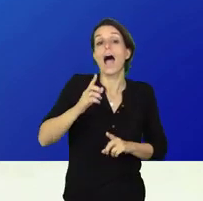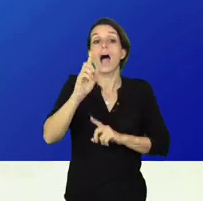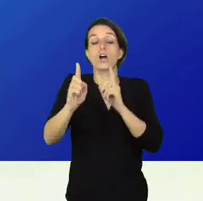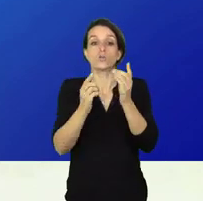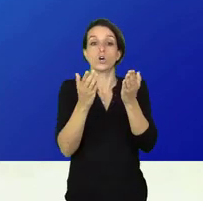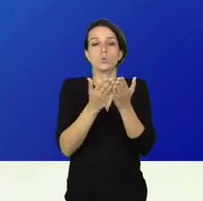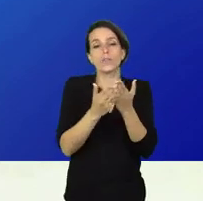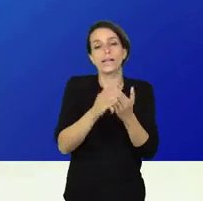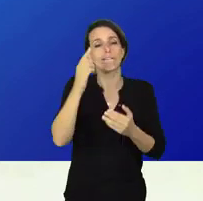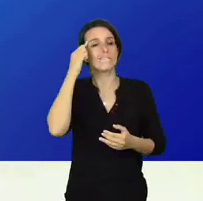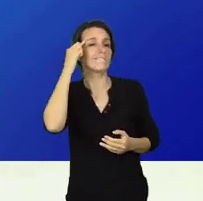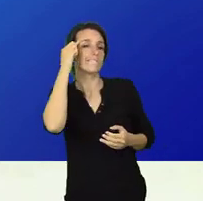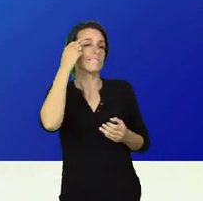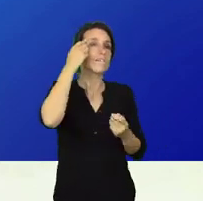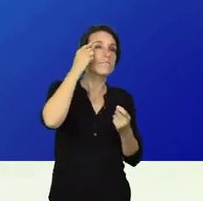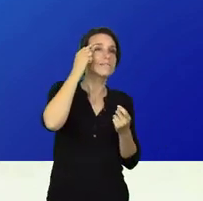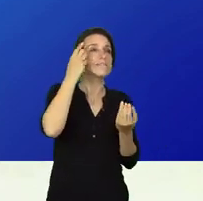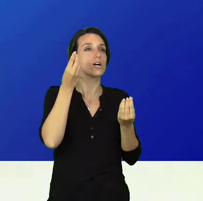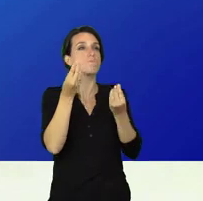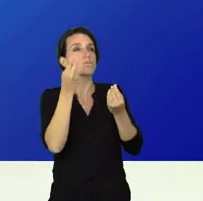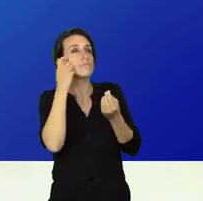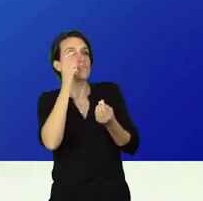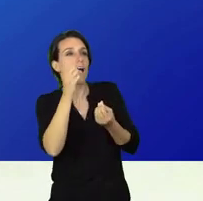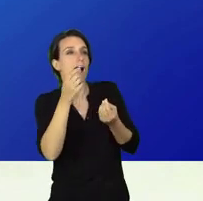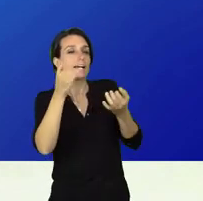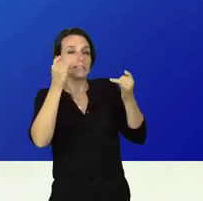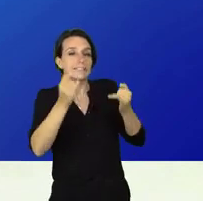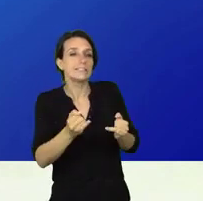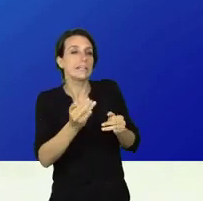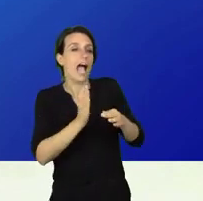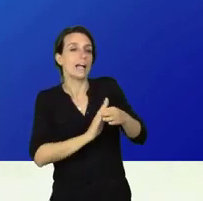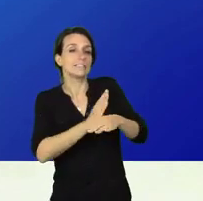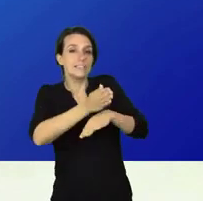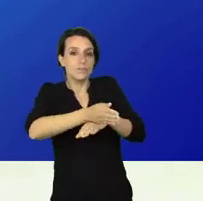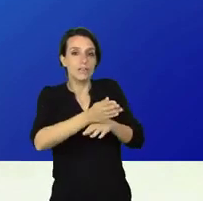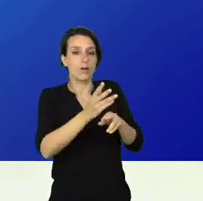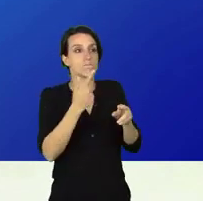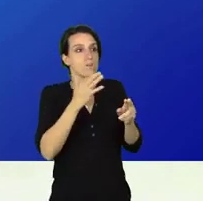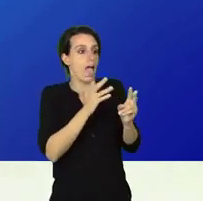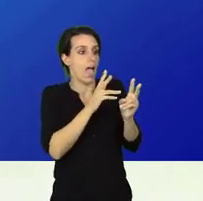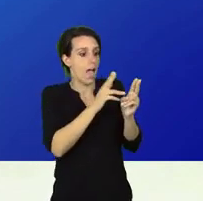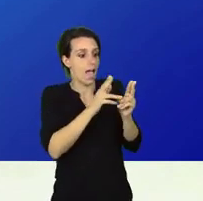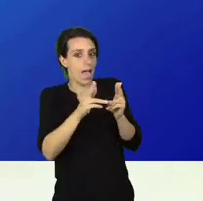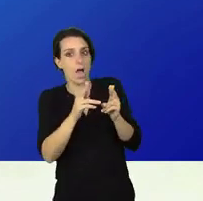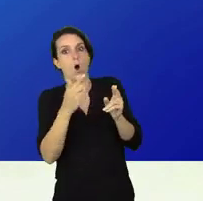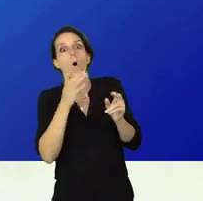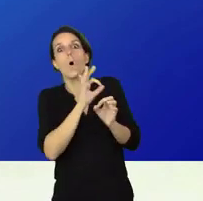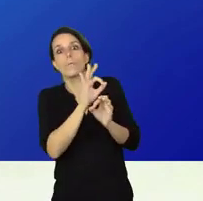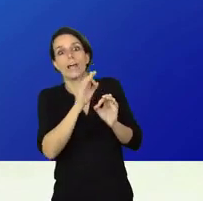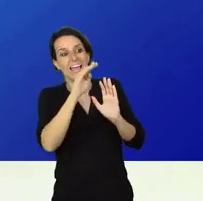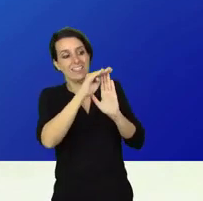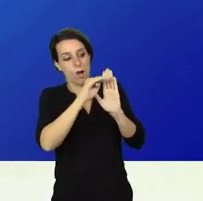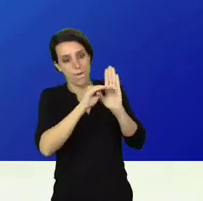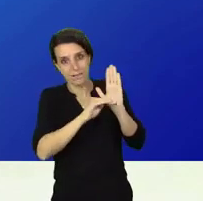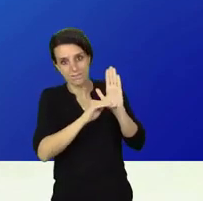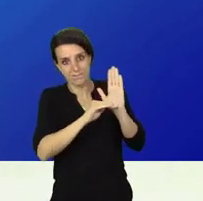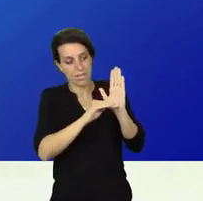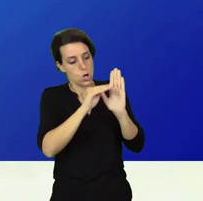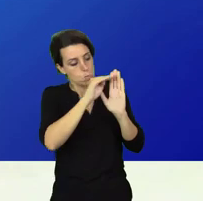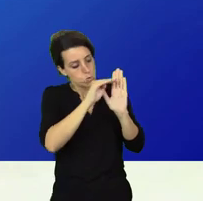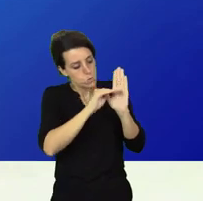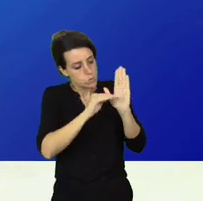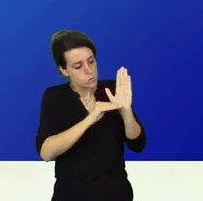Después hubo algunos estudiantes que reflexionaron sobre esta idea de la accesibilidad desde las primeras etapas de la realización audiovisual, que implica